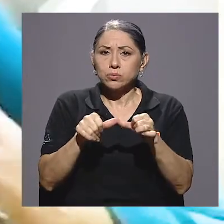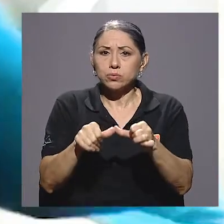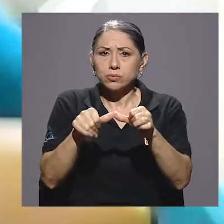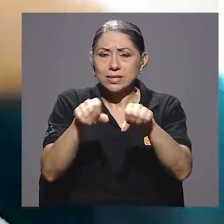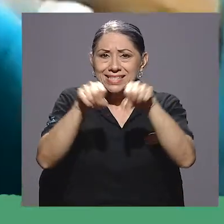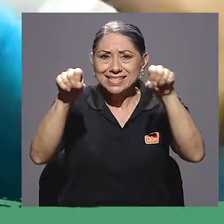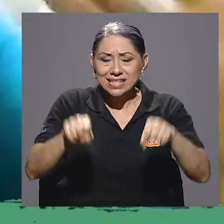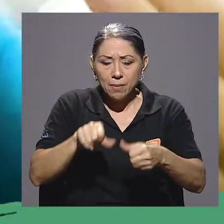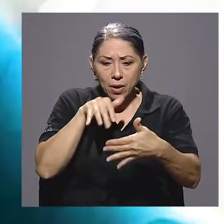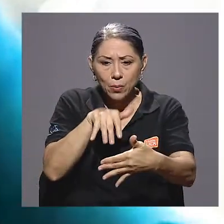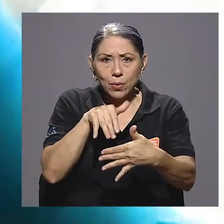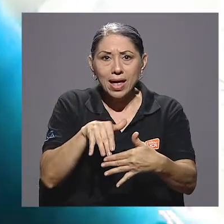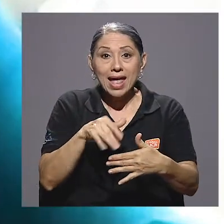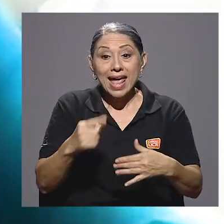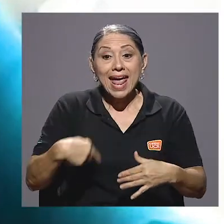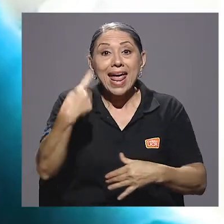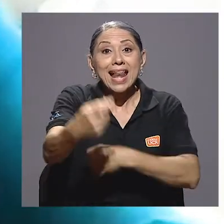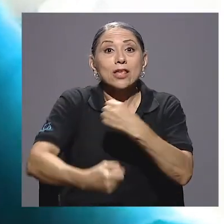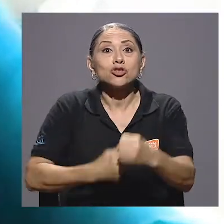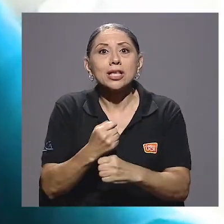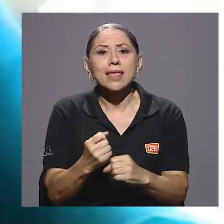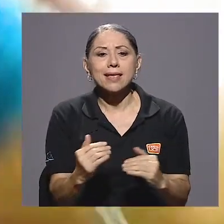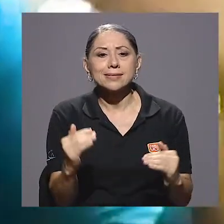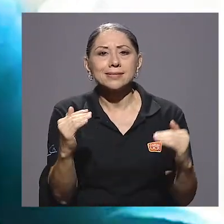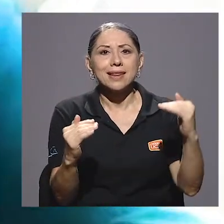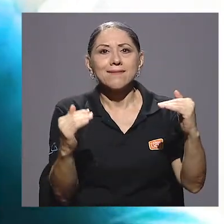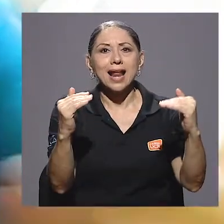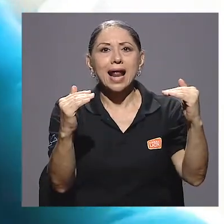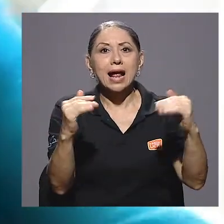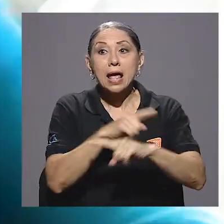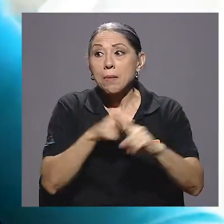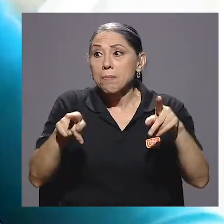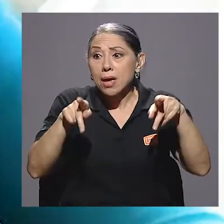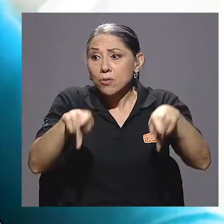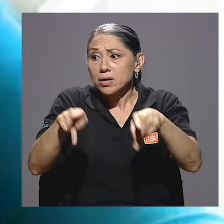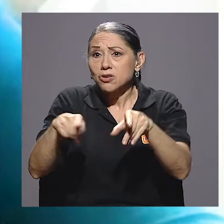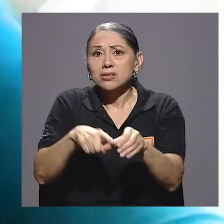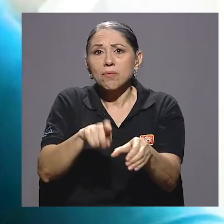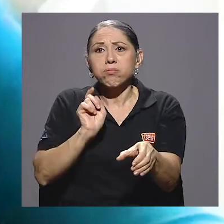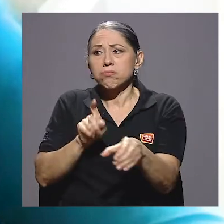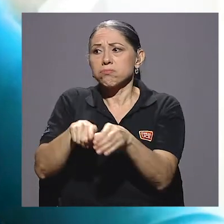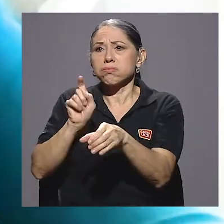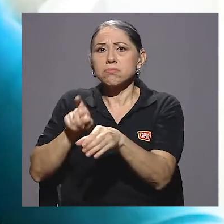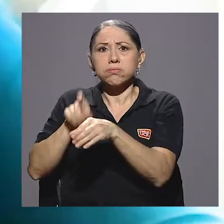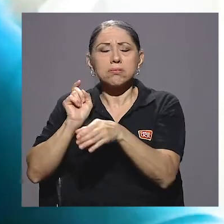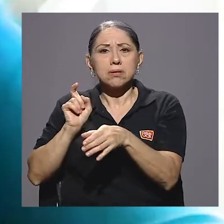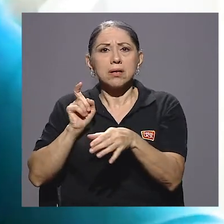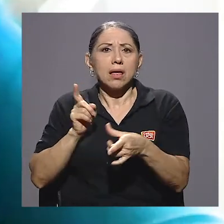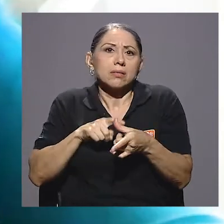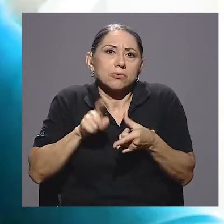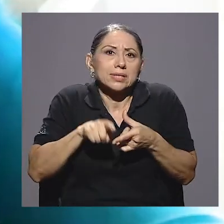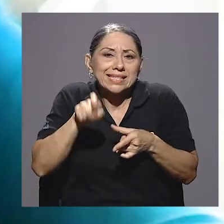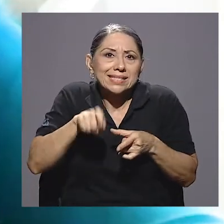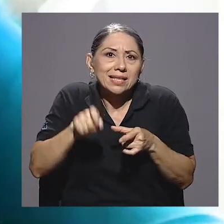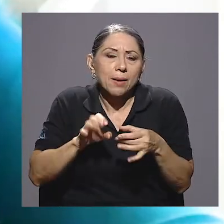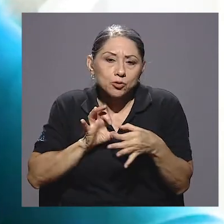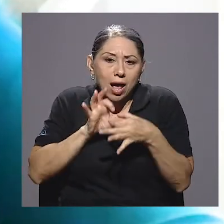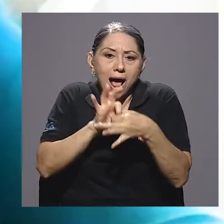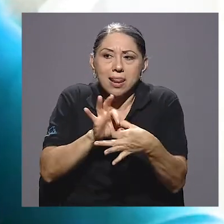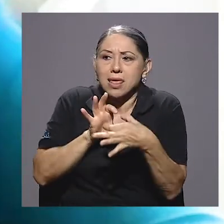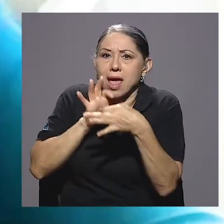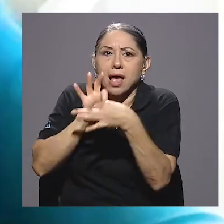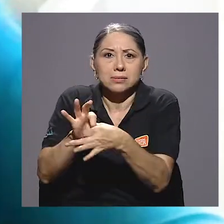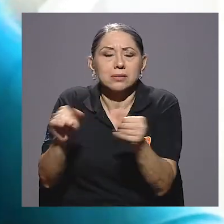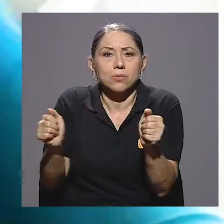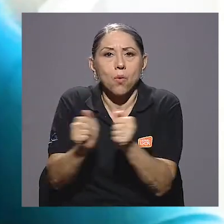el sistema, se nivelarán el año siguiente, pero los que salen del sistema necesitamos desde luego alianzas y trabajo conjunto